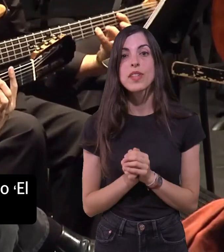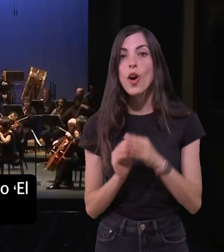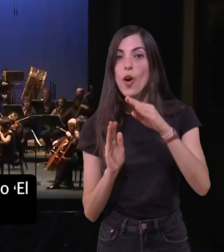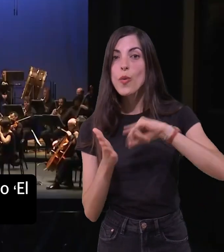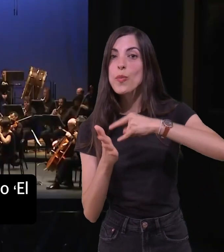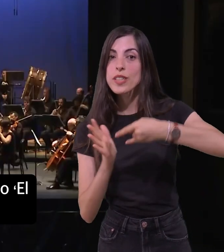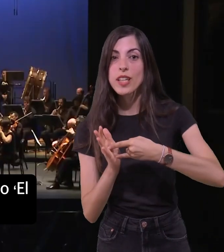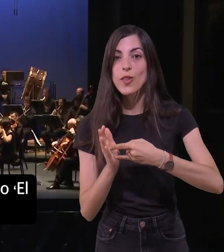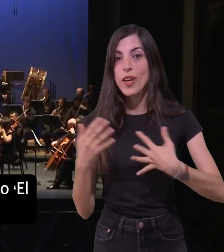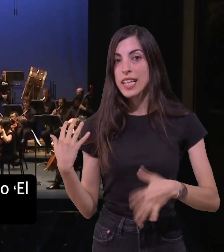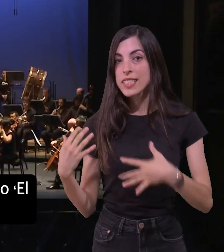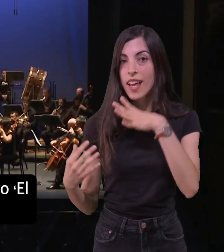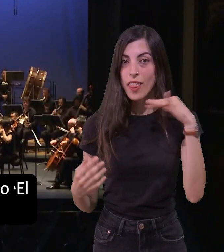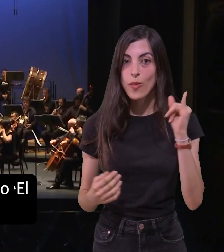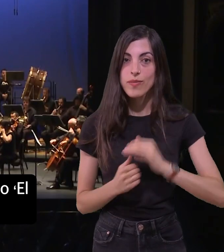Azul.